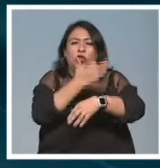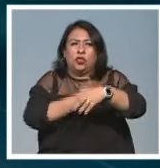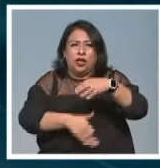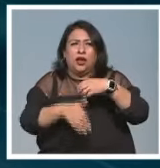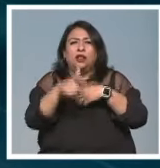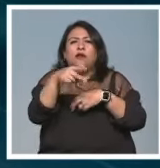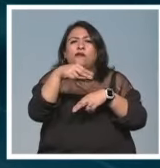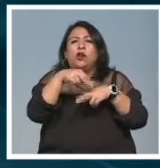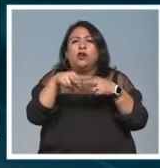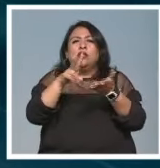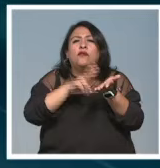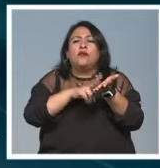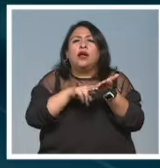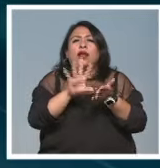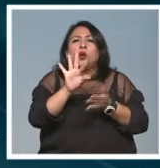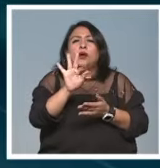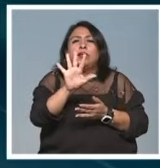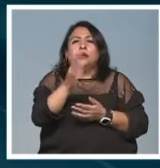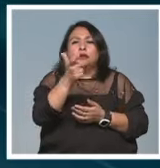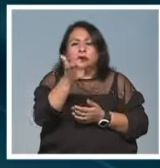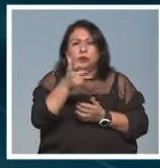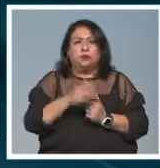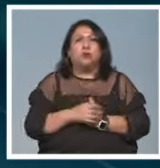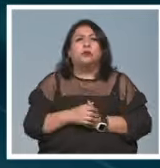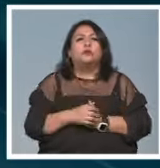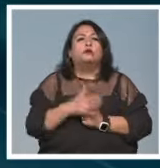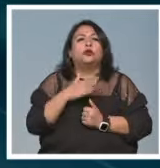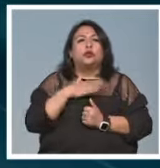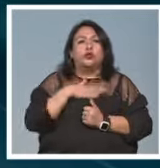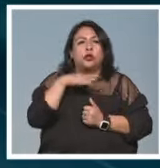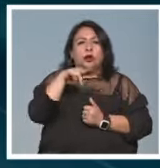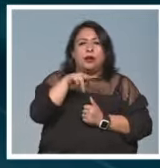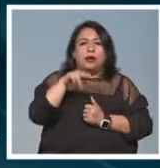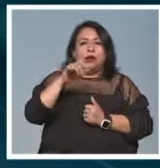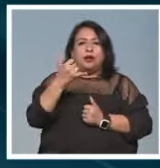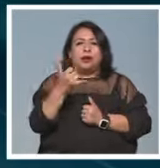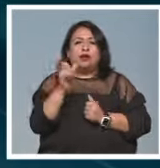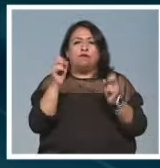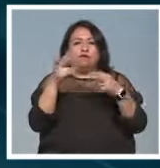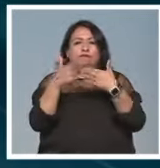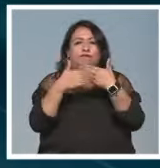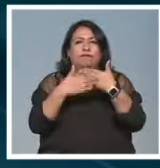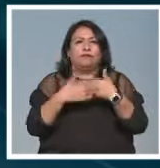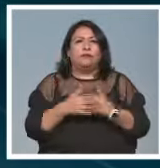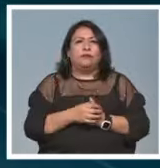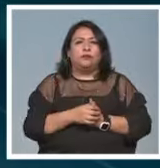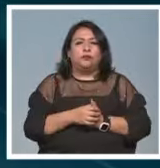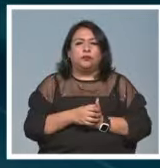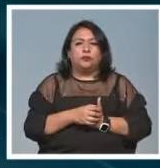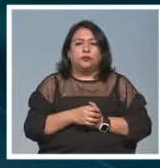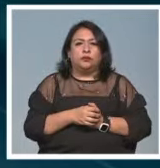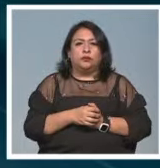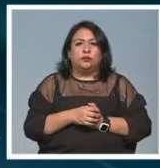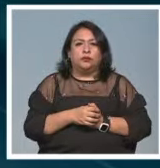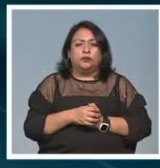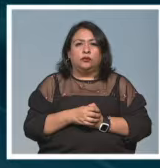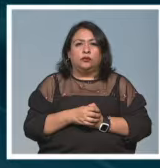tarde. El boleto cuesta 45 pesos. Soy Nemesis Yolotzin. Hasta la próxima.